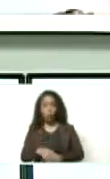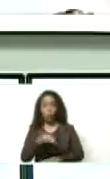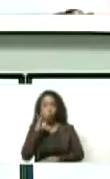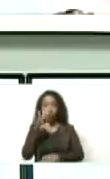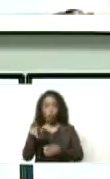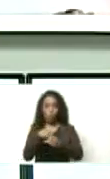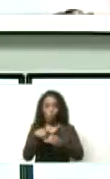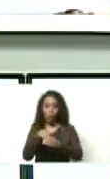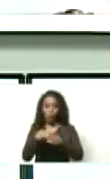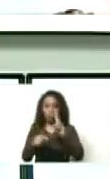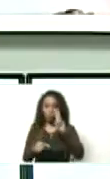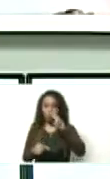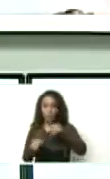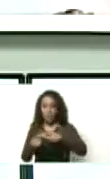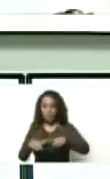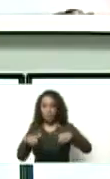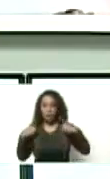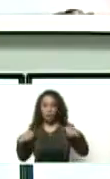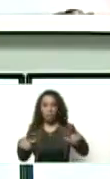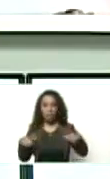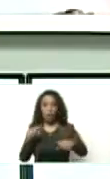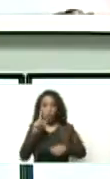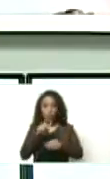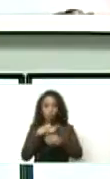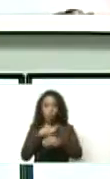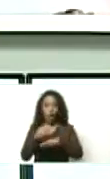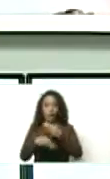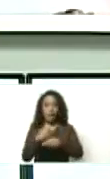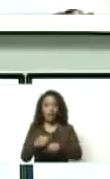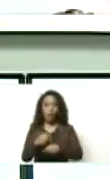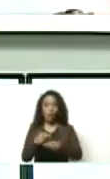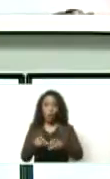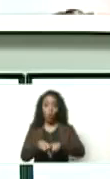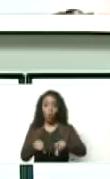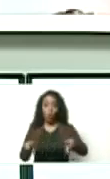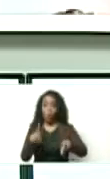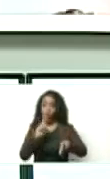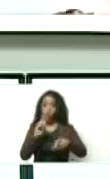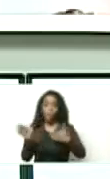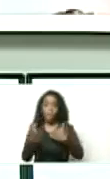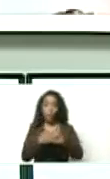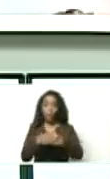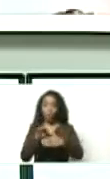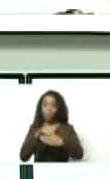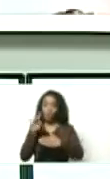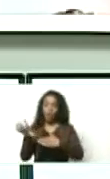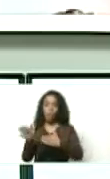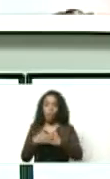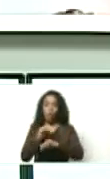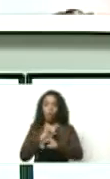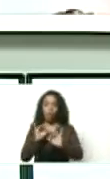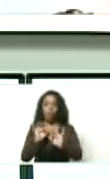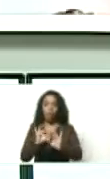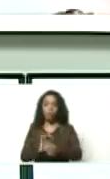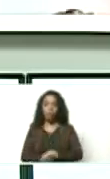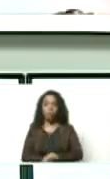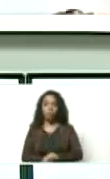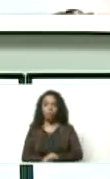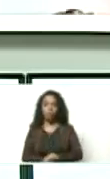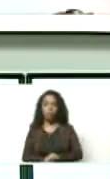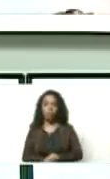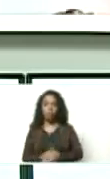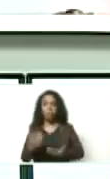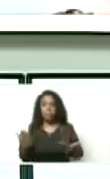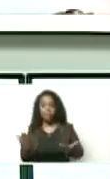huecos grandísimos. Un hueco que hicieron para arreglar una tubería y no lo cerraron, lo dejaron sin cerrar.